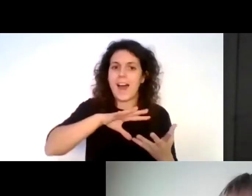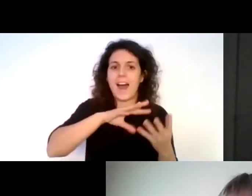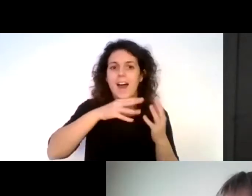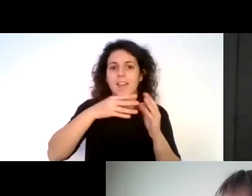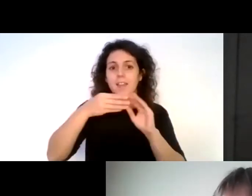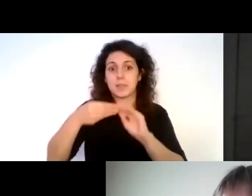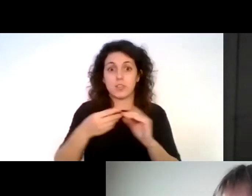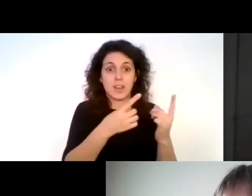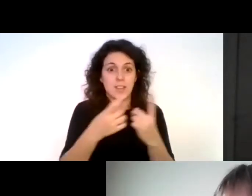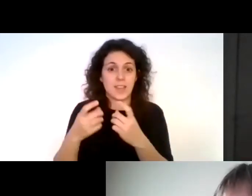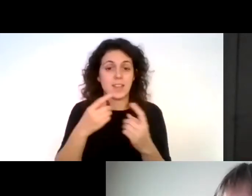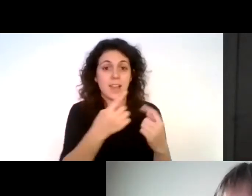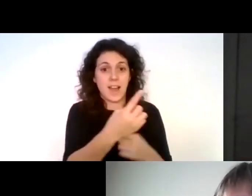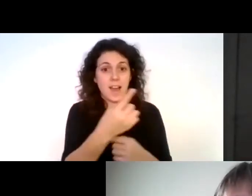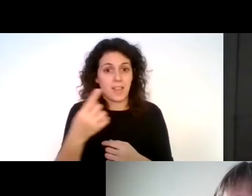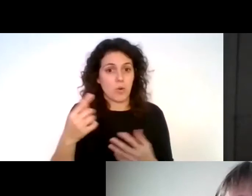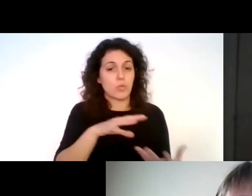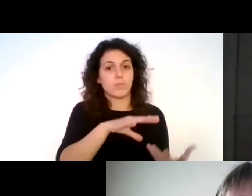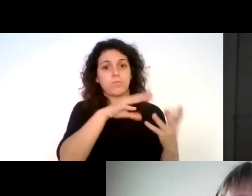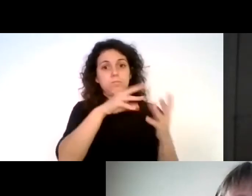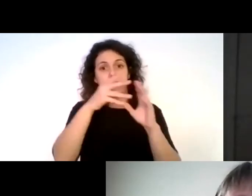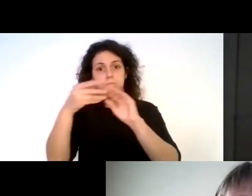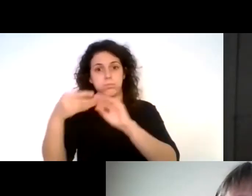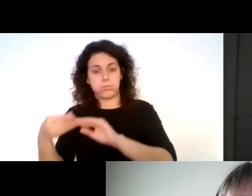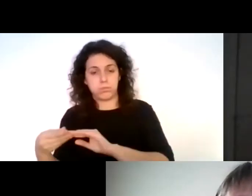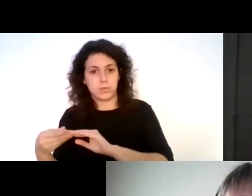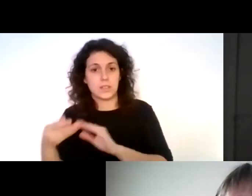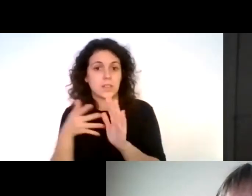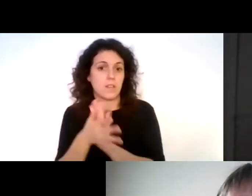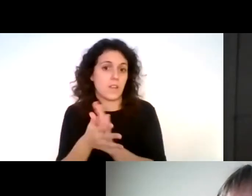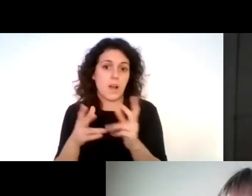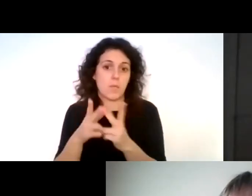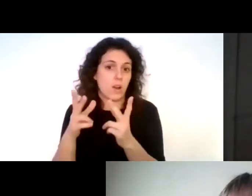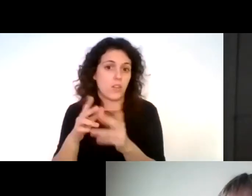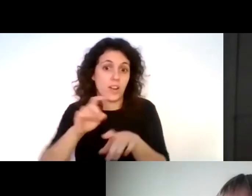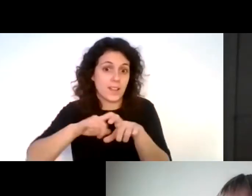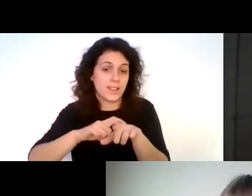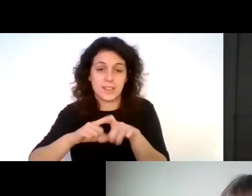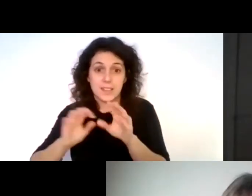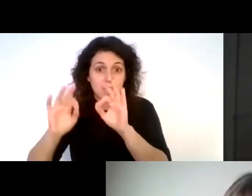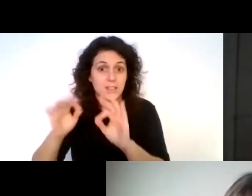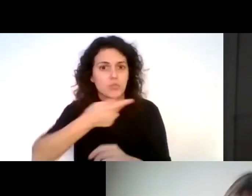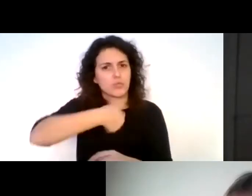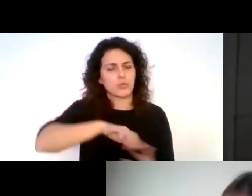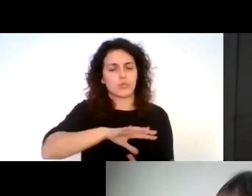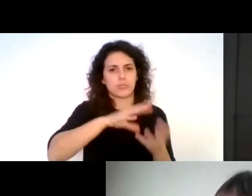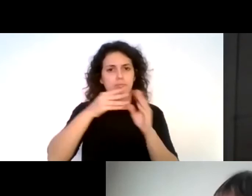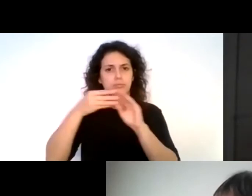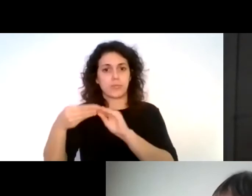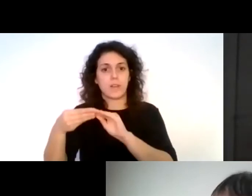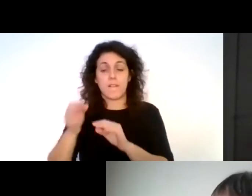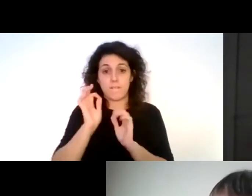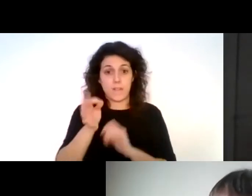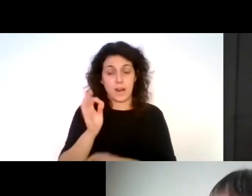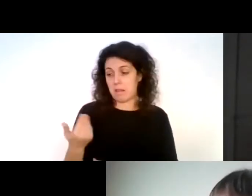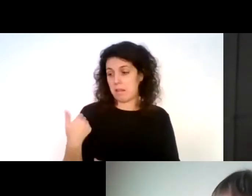necesidades que requería tener una población de estas características. Sí que es cierto que en los últimos tiempos nos hemos dedicado